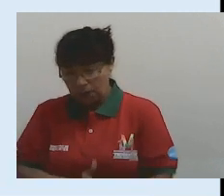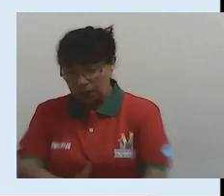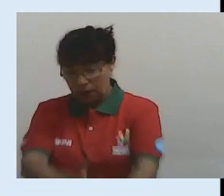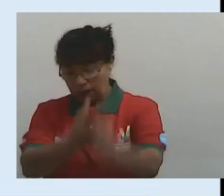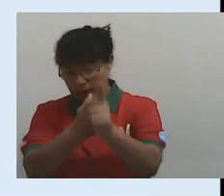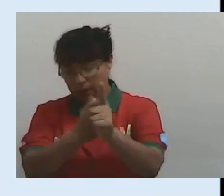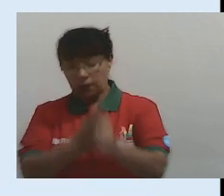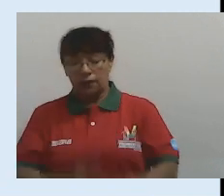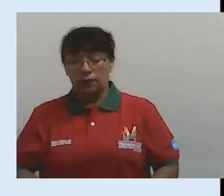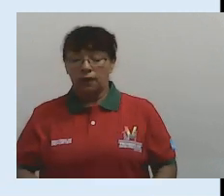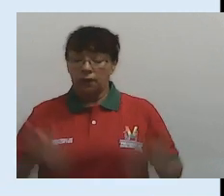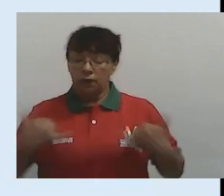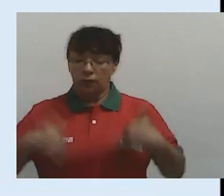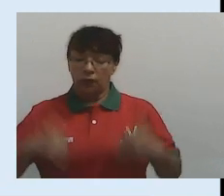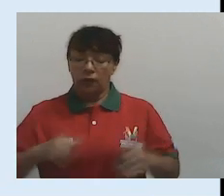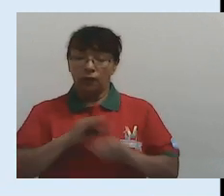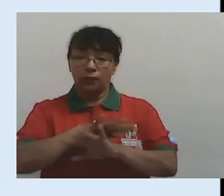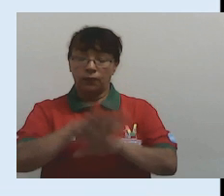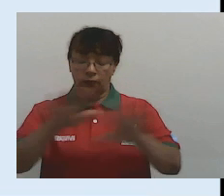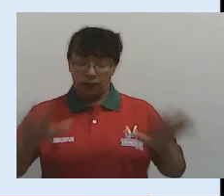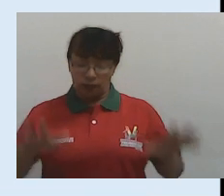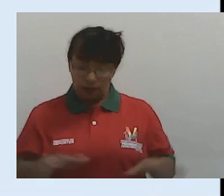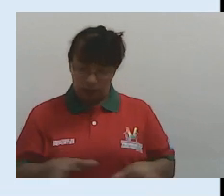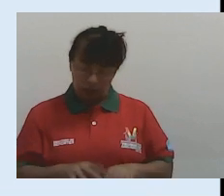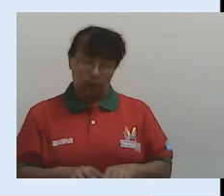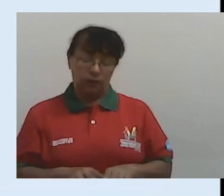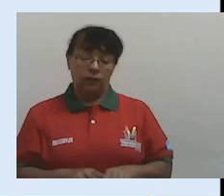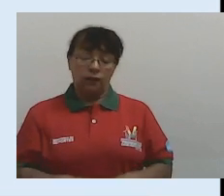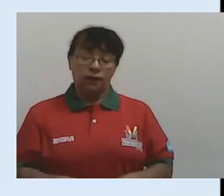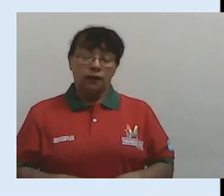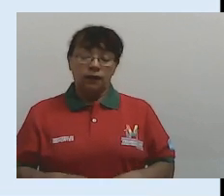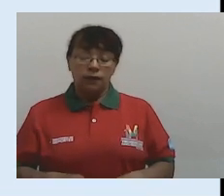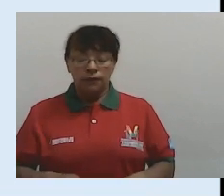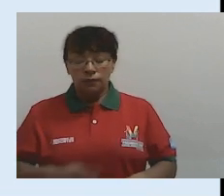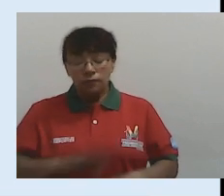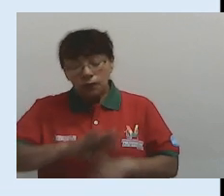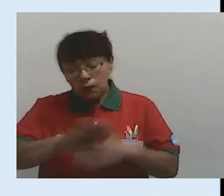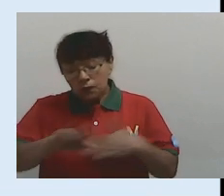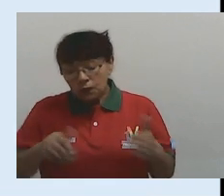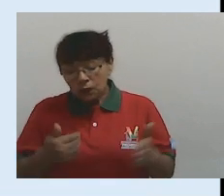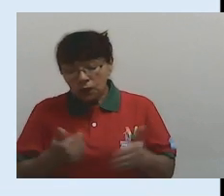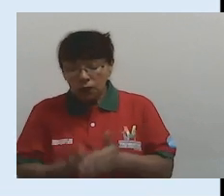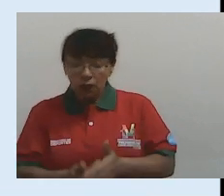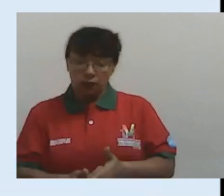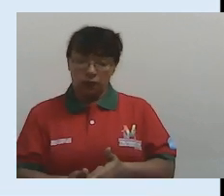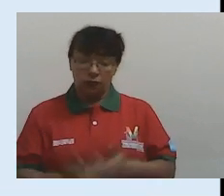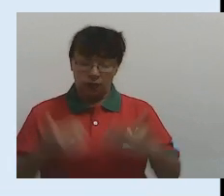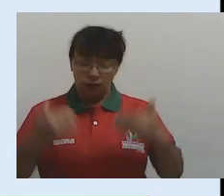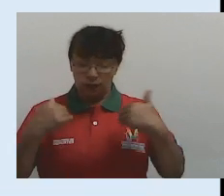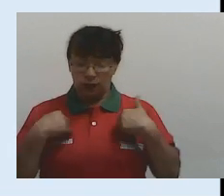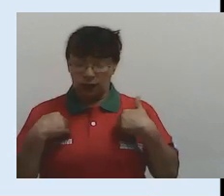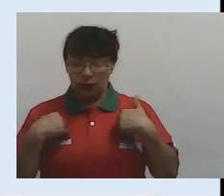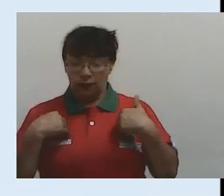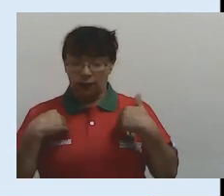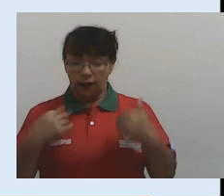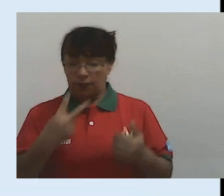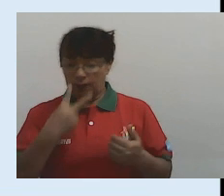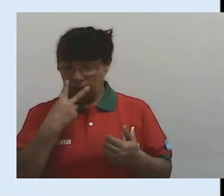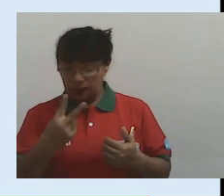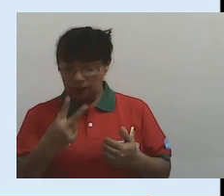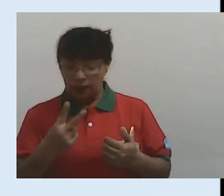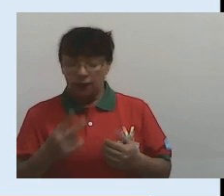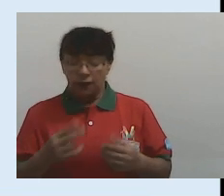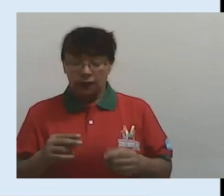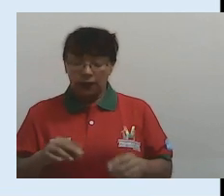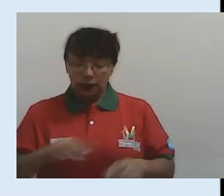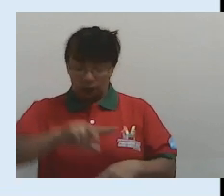Juegos Plurinacionales, porque son 9 equipos, van de a 2 en 4 pruebas, y en una prueba está un